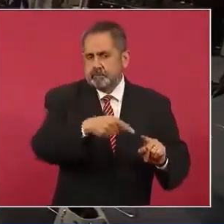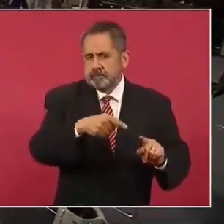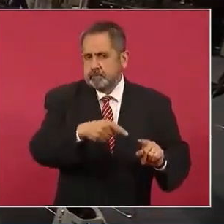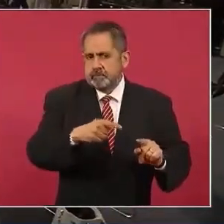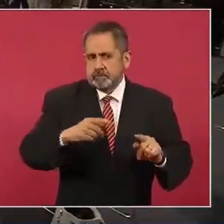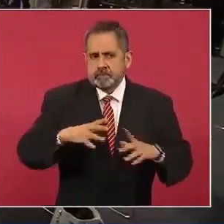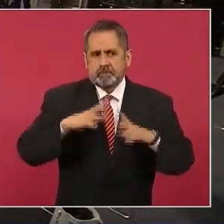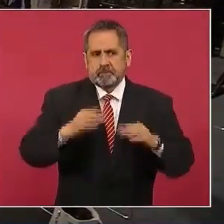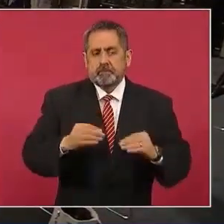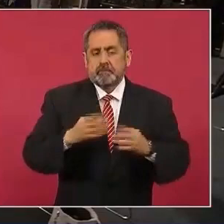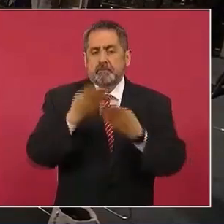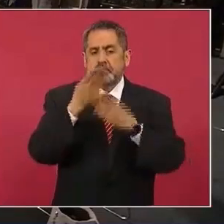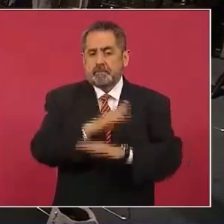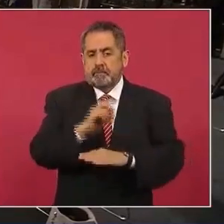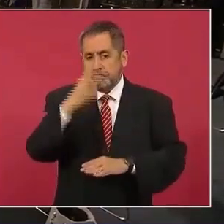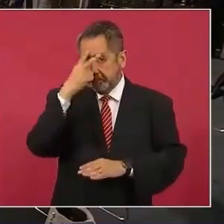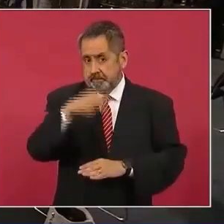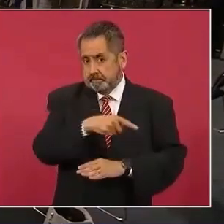Y es